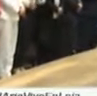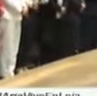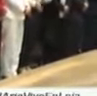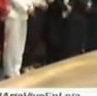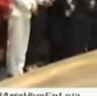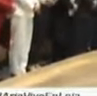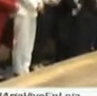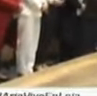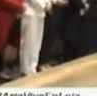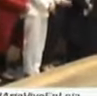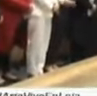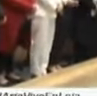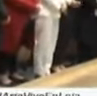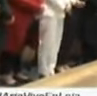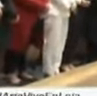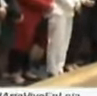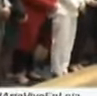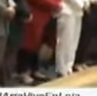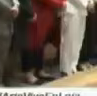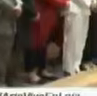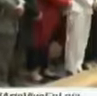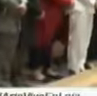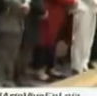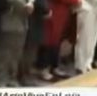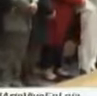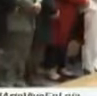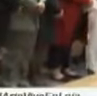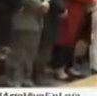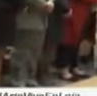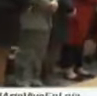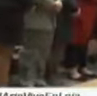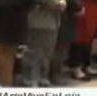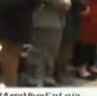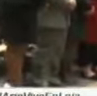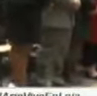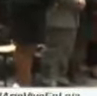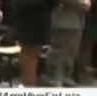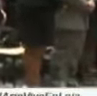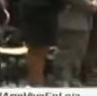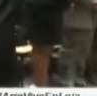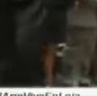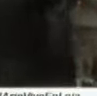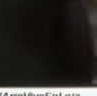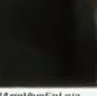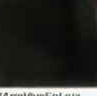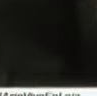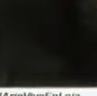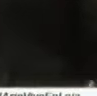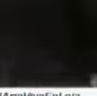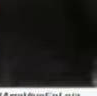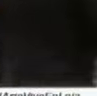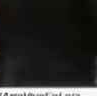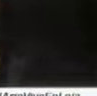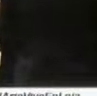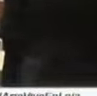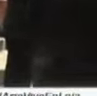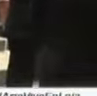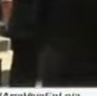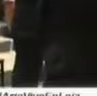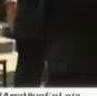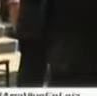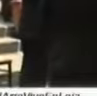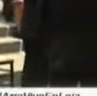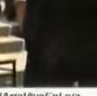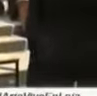artificiales en los exteriores del teatro. Señores presentes, señor presidente de la República, señores ministros